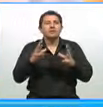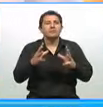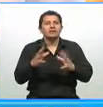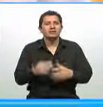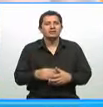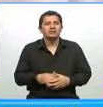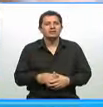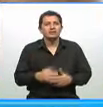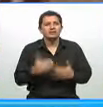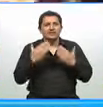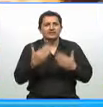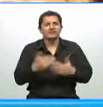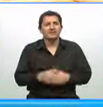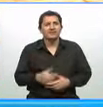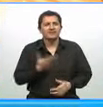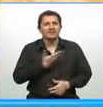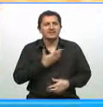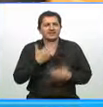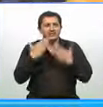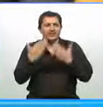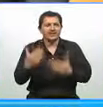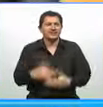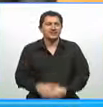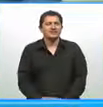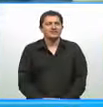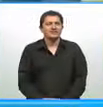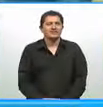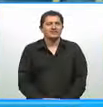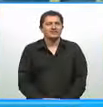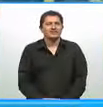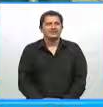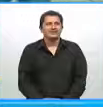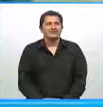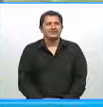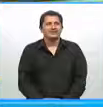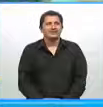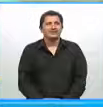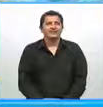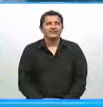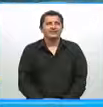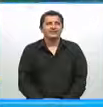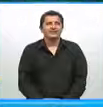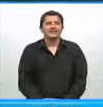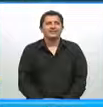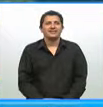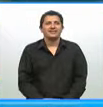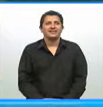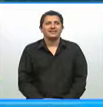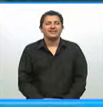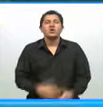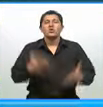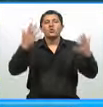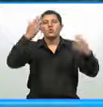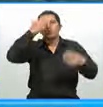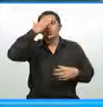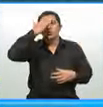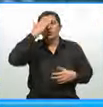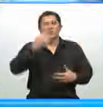muchísimas gracias, sí. Francisco. Vamos. Señor Lamas, por favor, los honores. Pruebe, pruebe. Vamos, Matías. Sí. Dale.